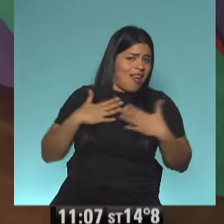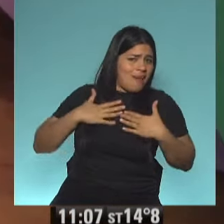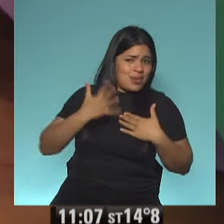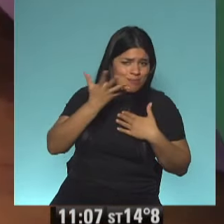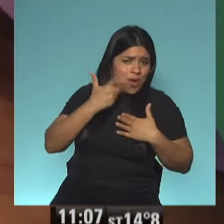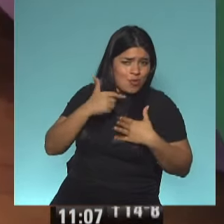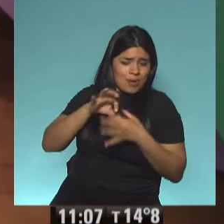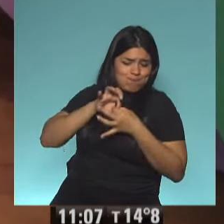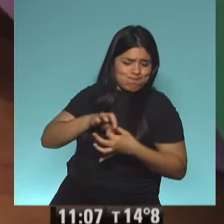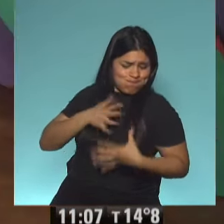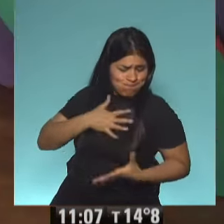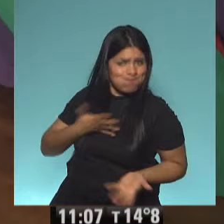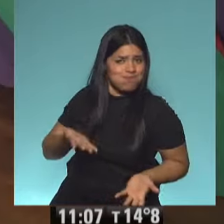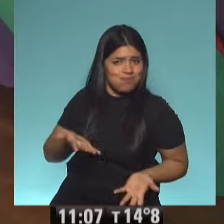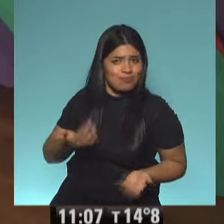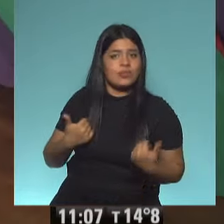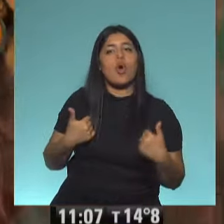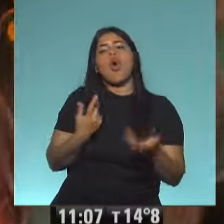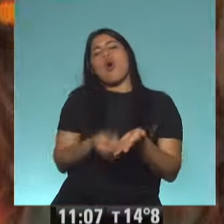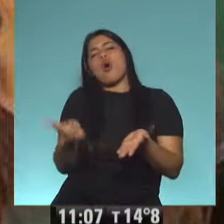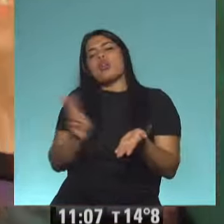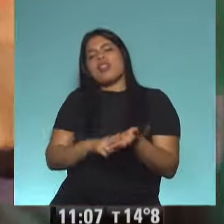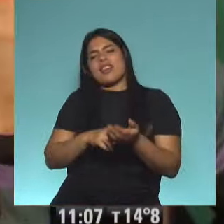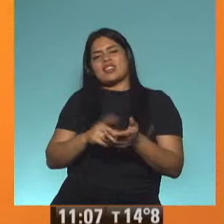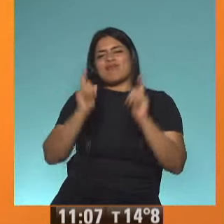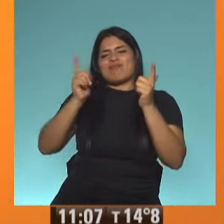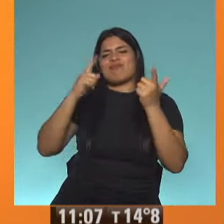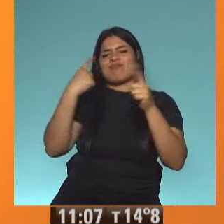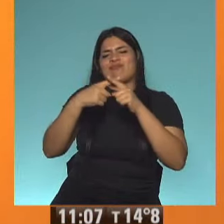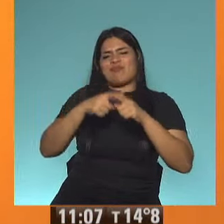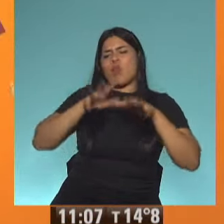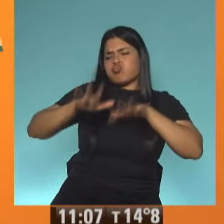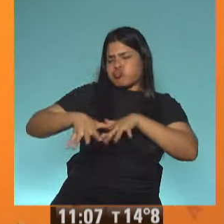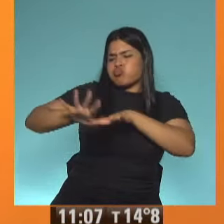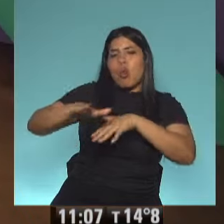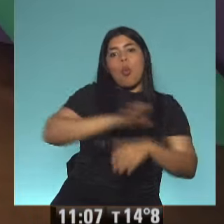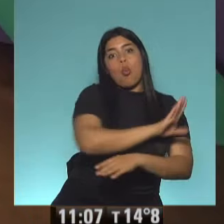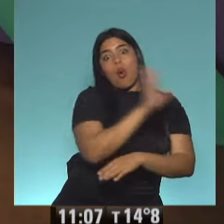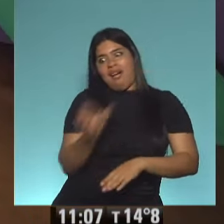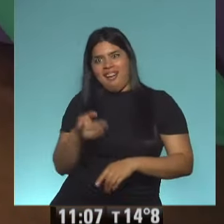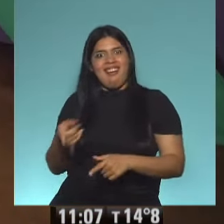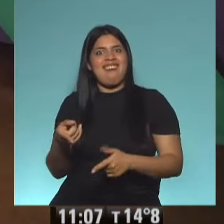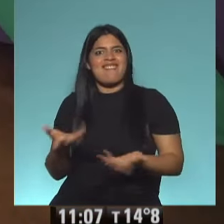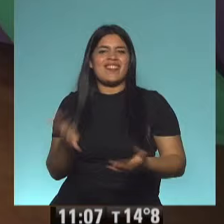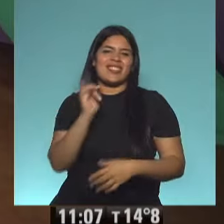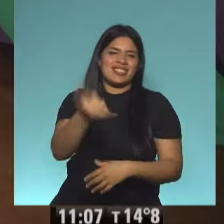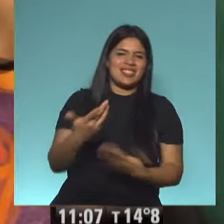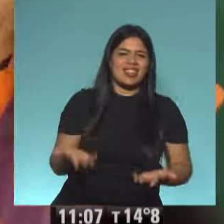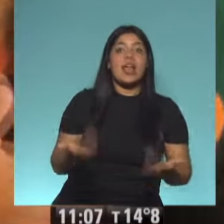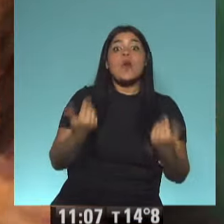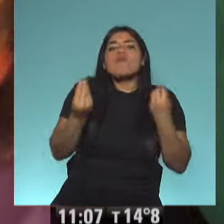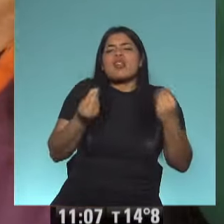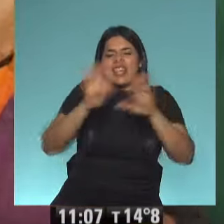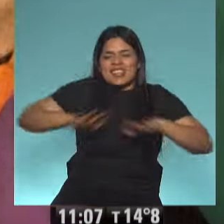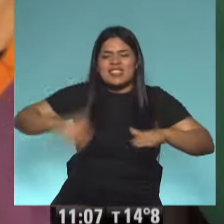va, se vuelve pa' la comparsa con su traje de verdad. Porque los grandes y chicos